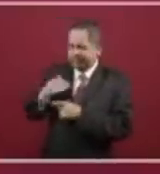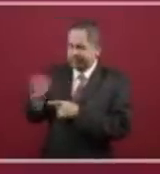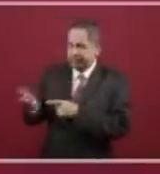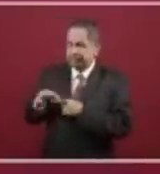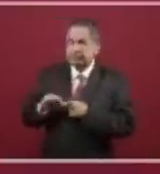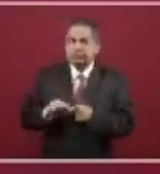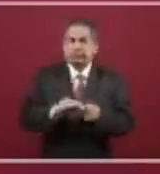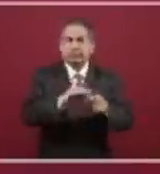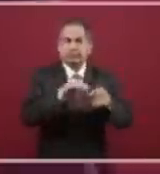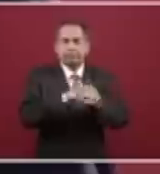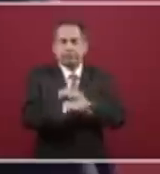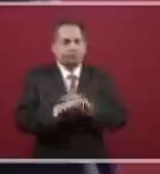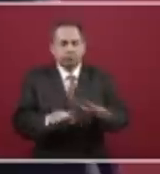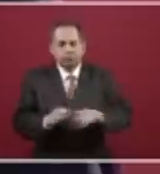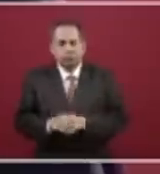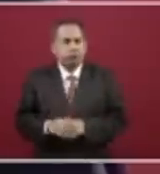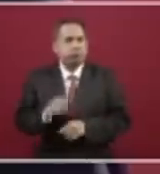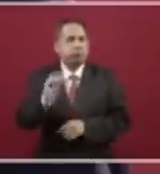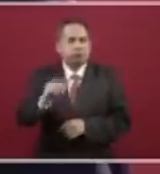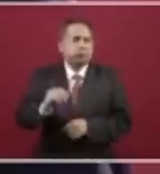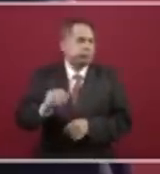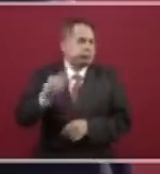litigantes abogados